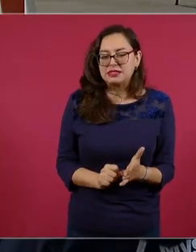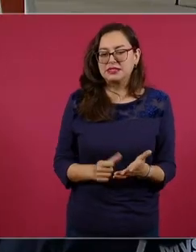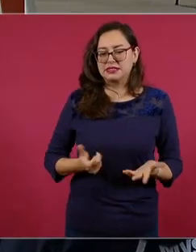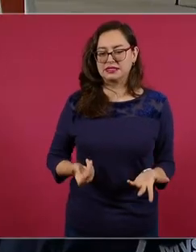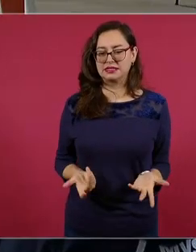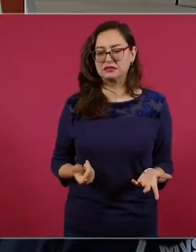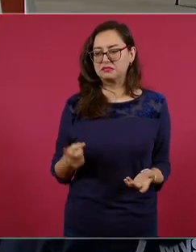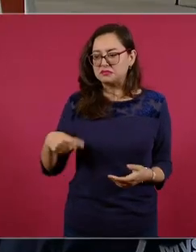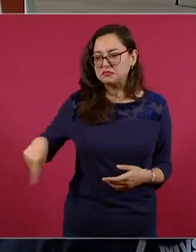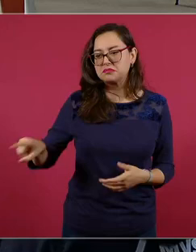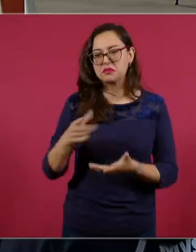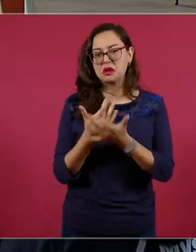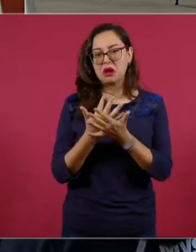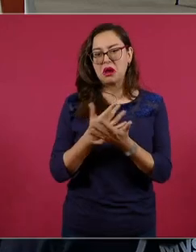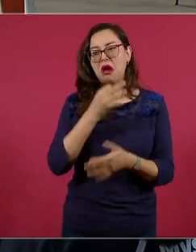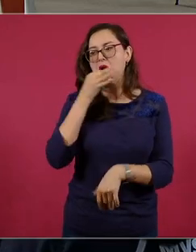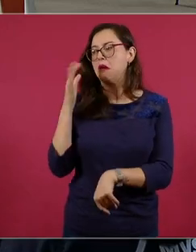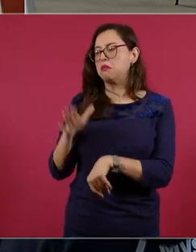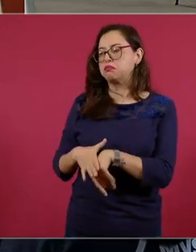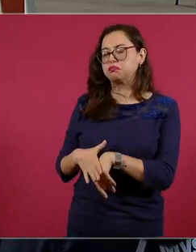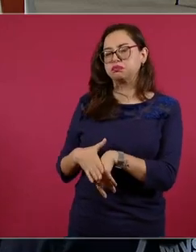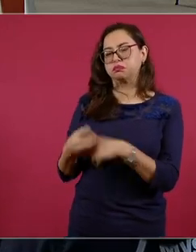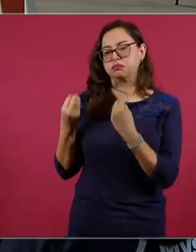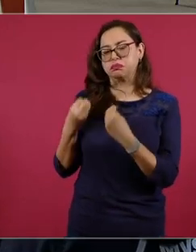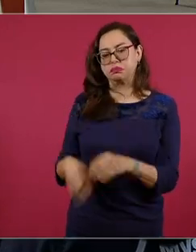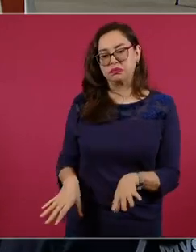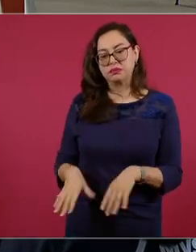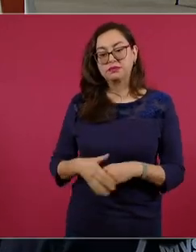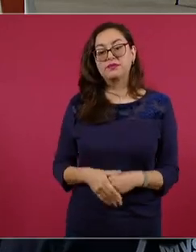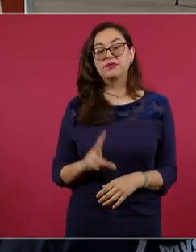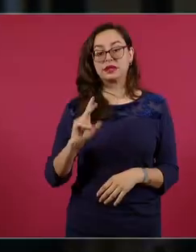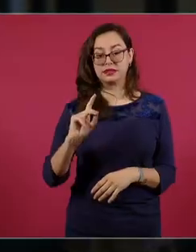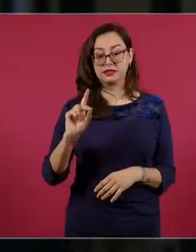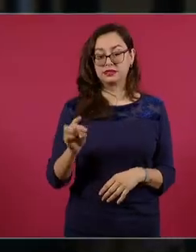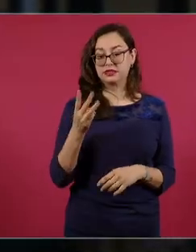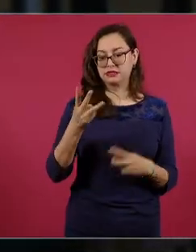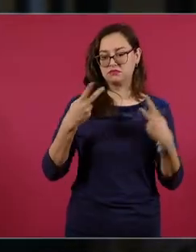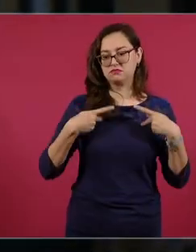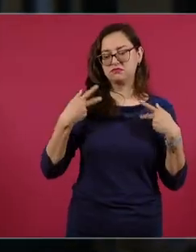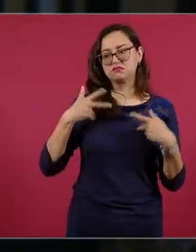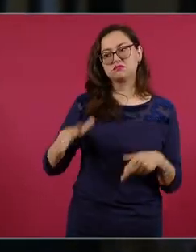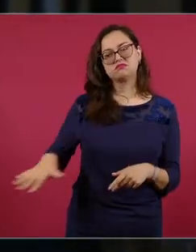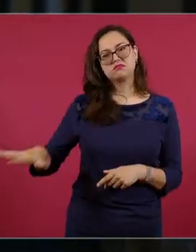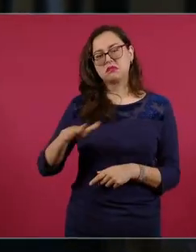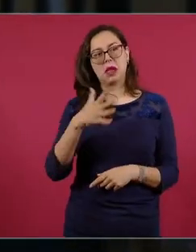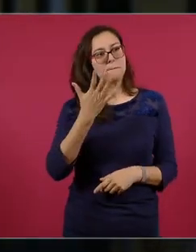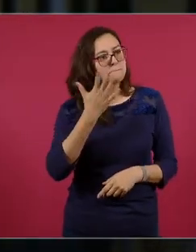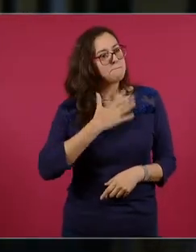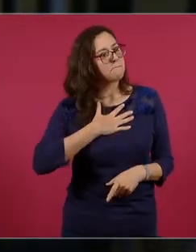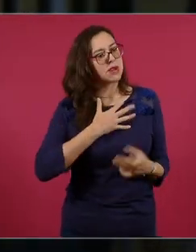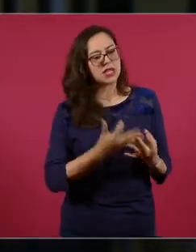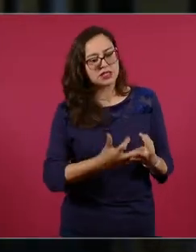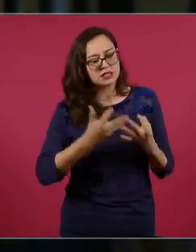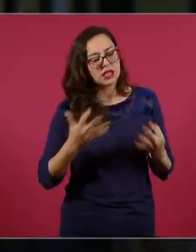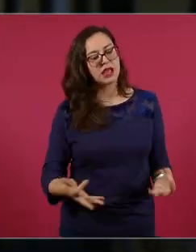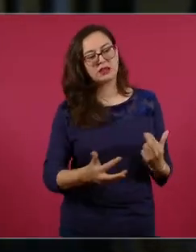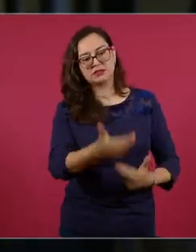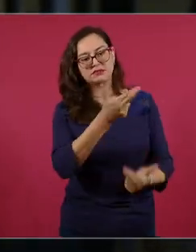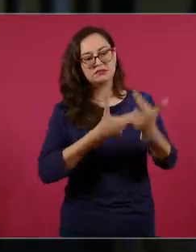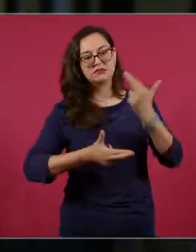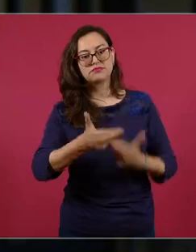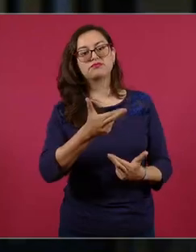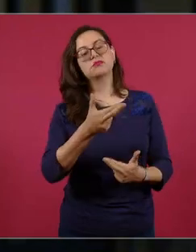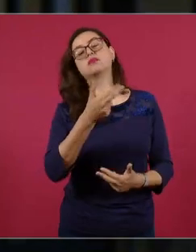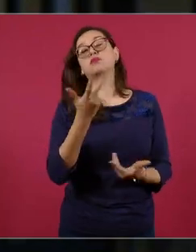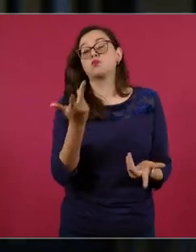33 ejidatarios son los afectados que demandan se reconozca los derechos de sus tierras y de esta manera, bueno, pues a ver si